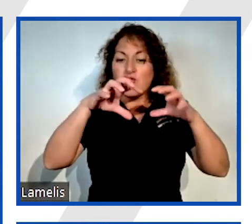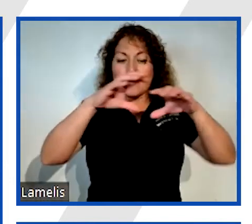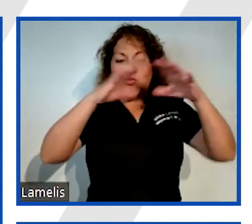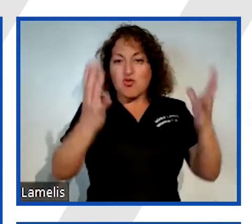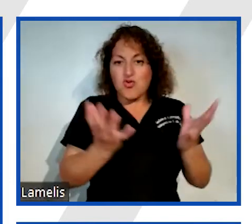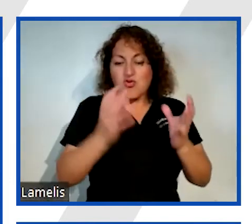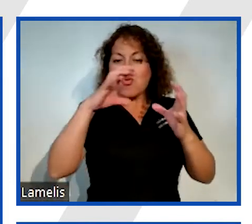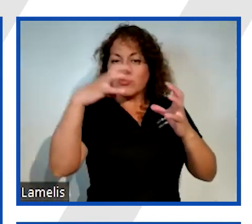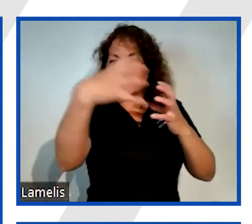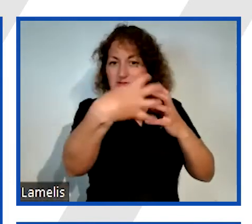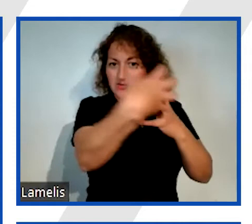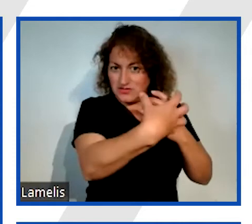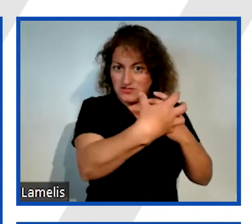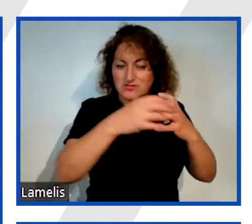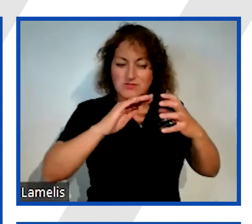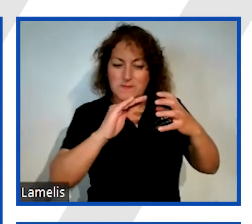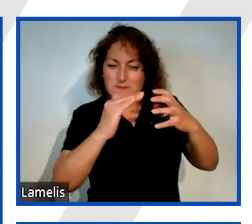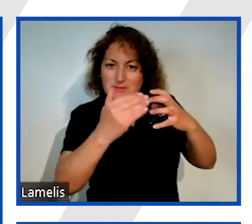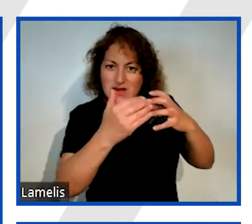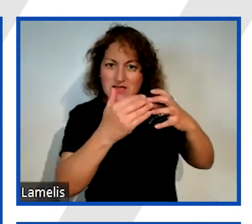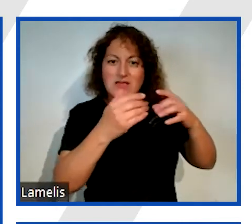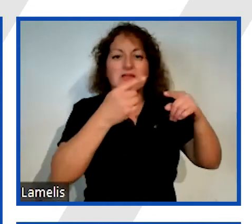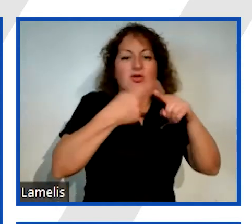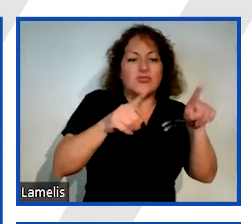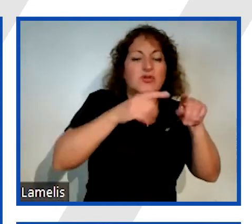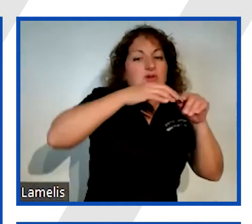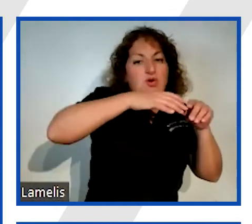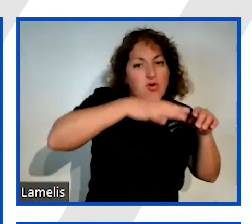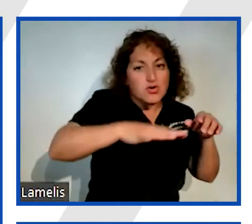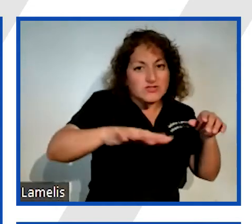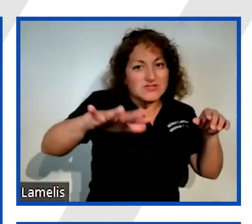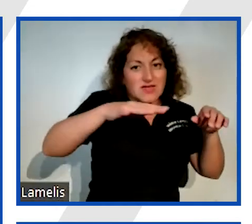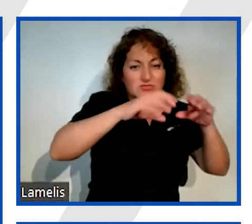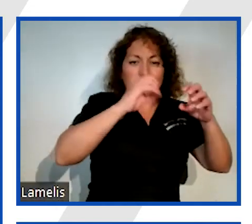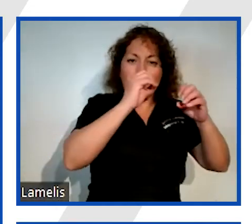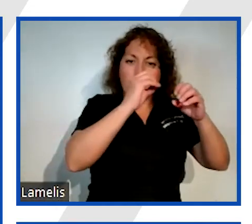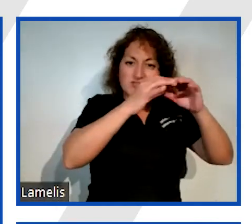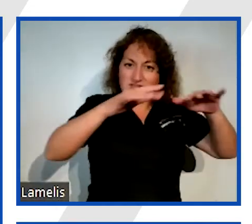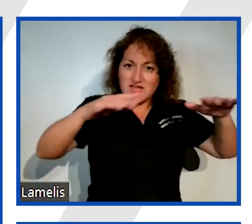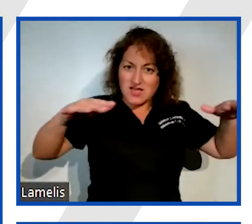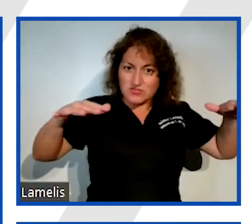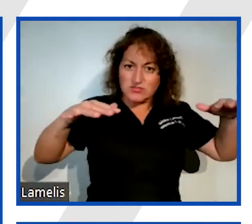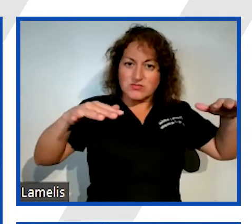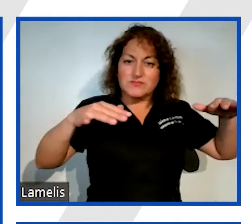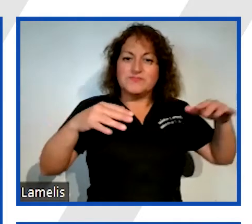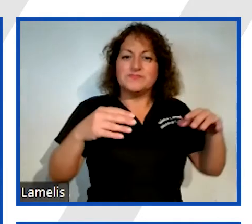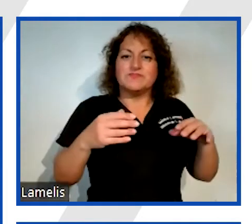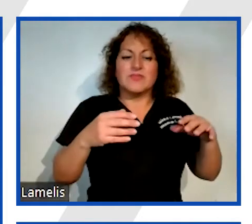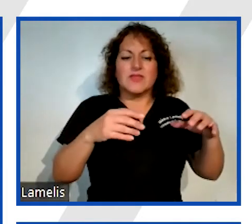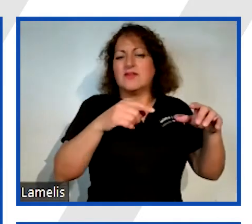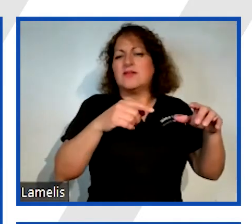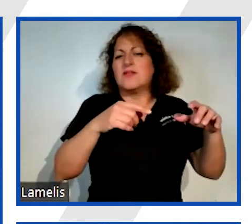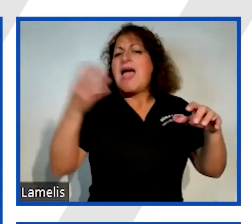la placa oceanogràfic ahí gracias la verdad plantado en la placa oceánica ya que pasa andando bien placas tectónicas